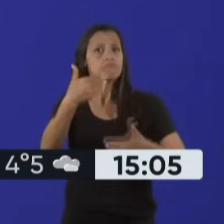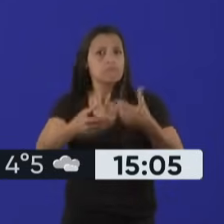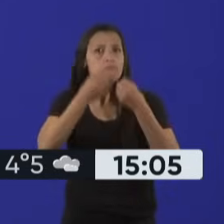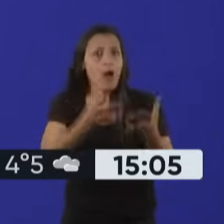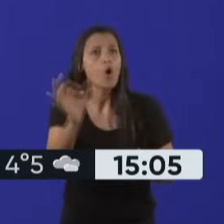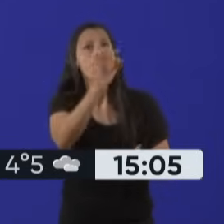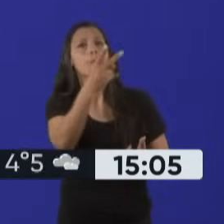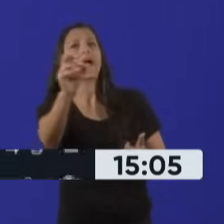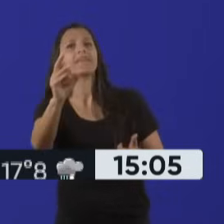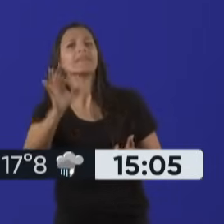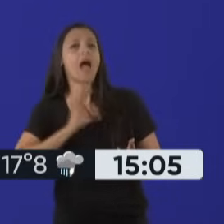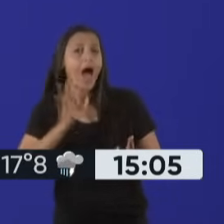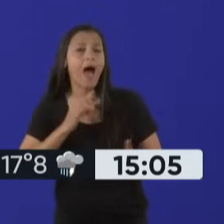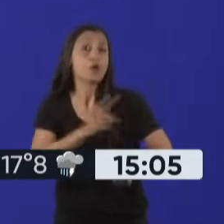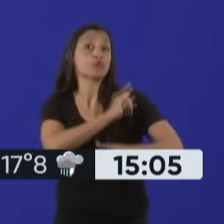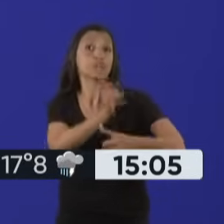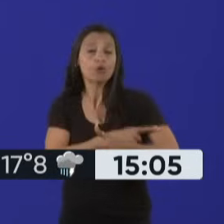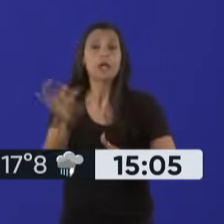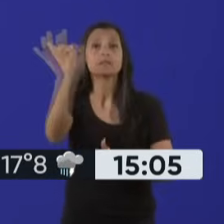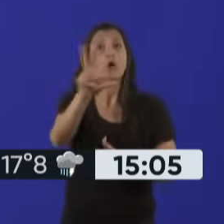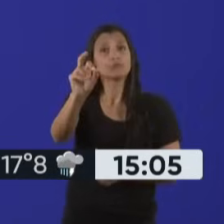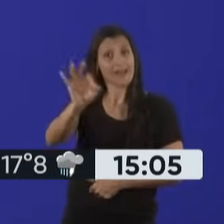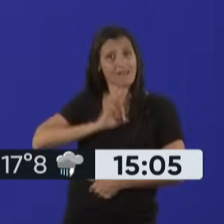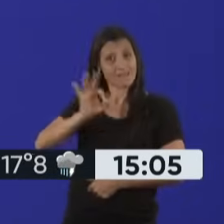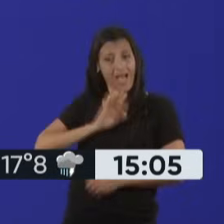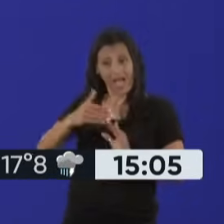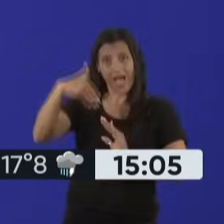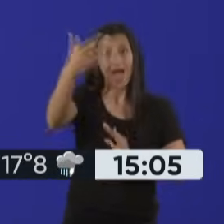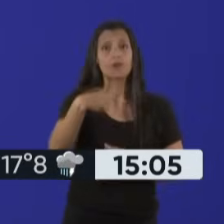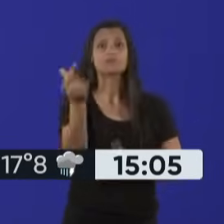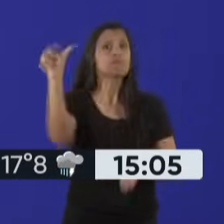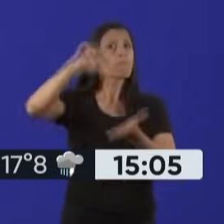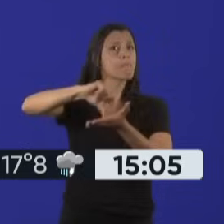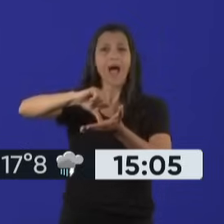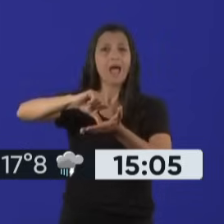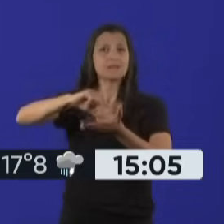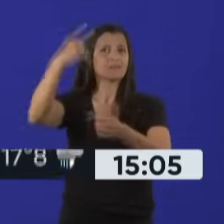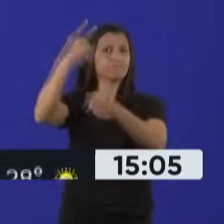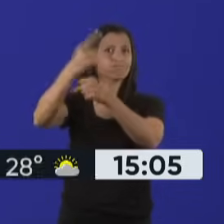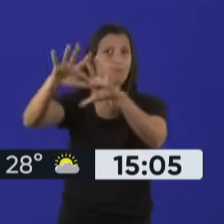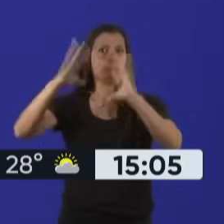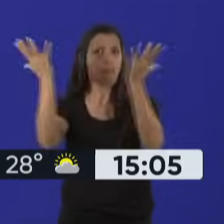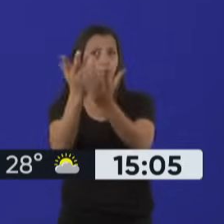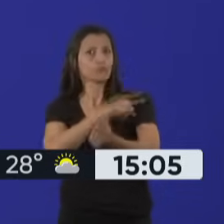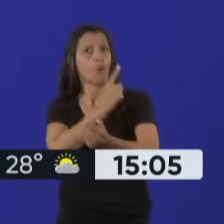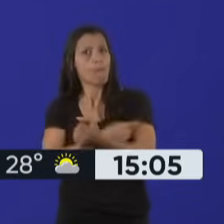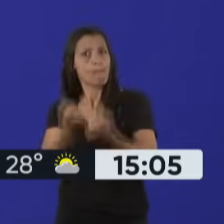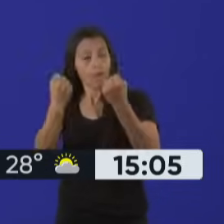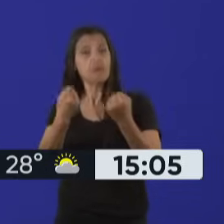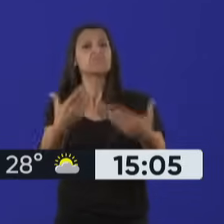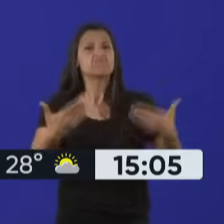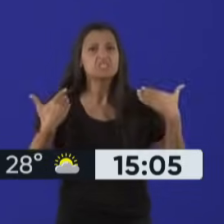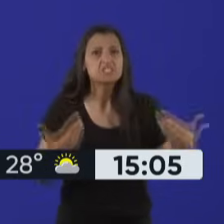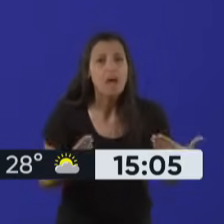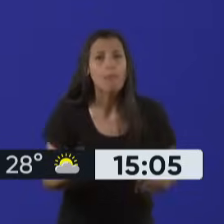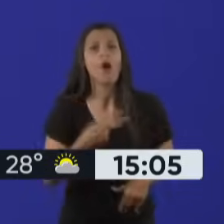en una potencia y en 30 años en uno de los países top 3 del mundo. Porque sí se puede hacer